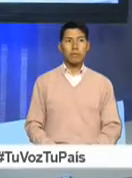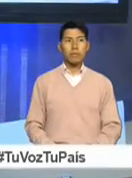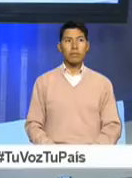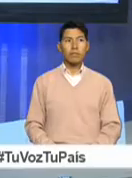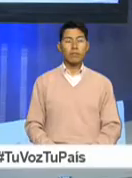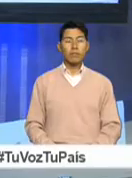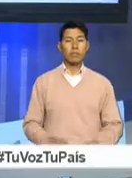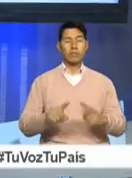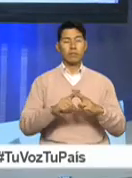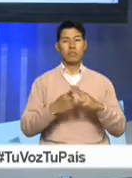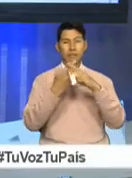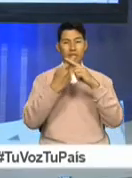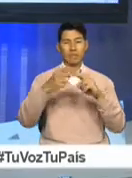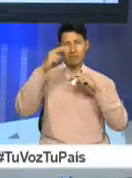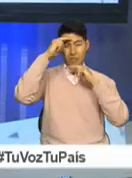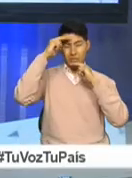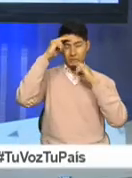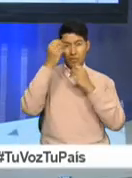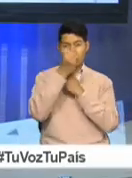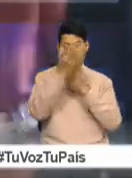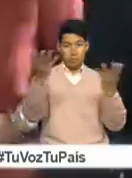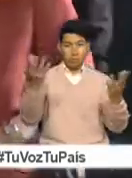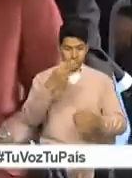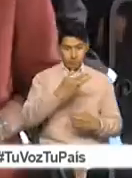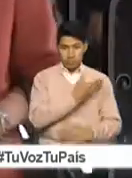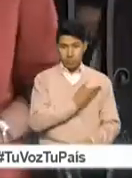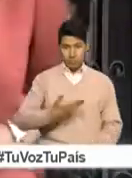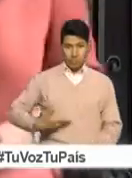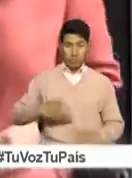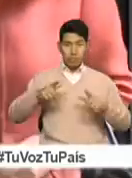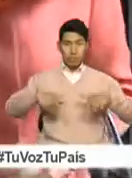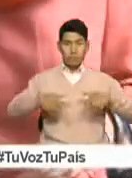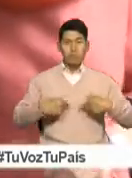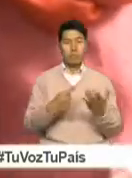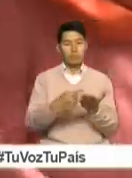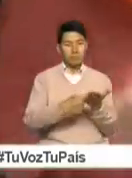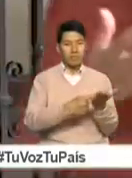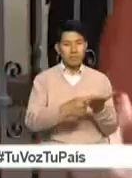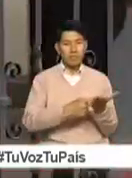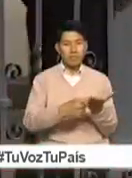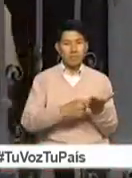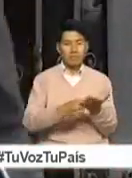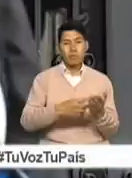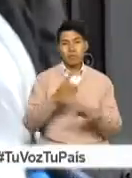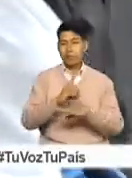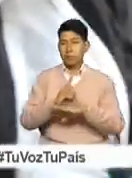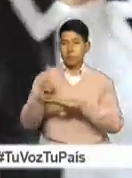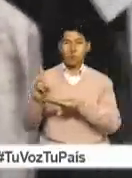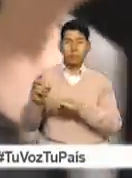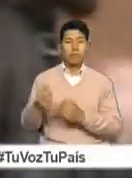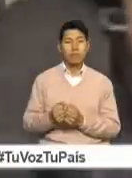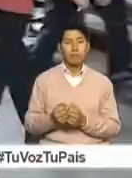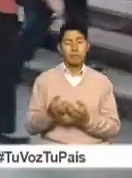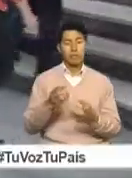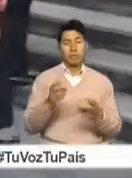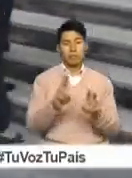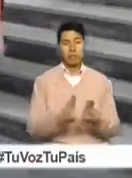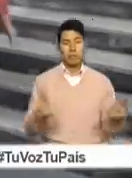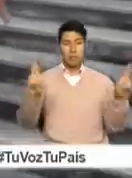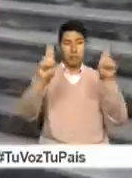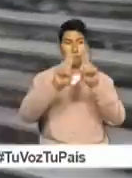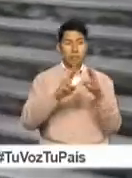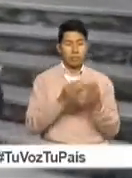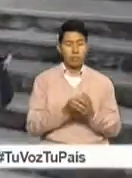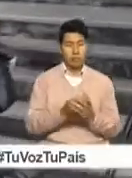iniciamos contándoles que el presidente de la república lenín moreno se reunió con la directora general de la organización de las naciones unidas para la educación